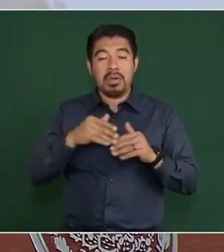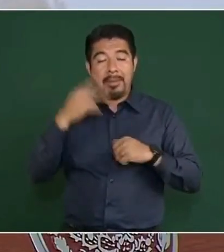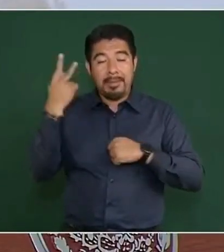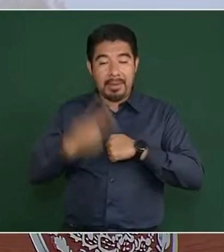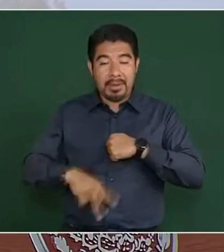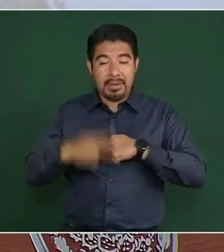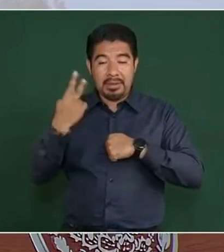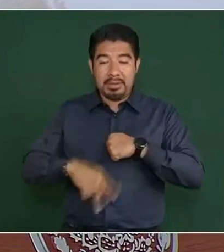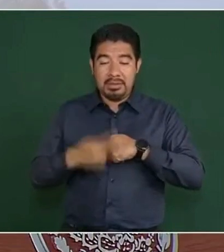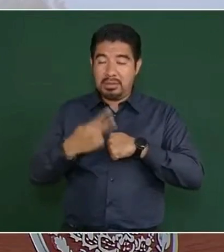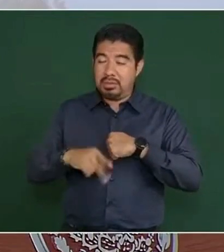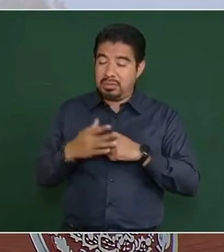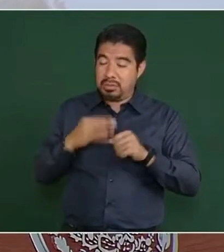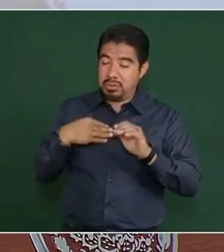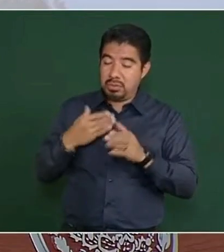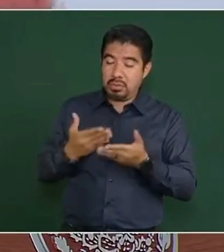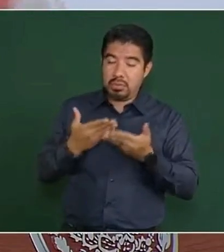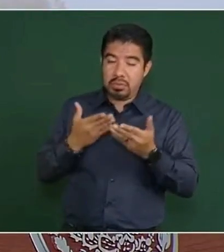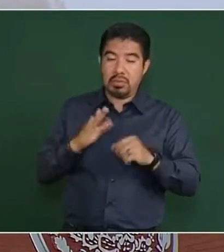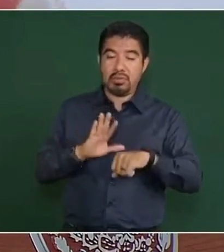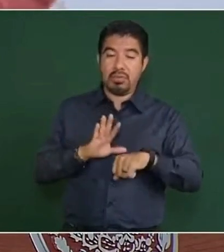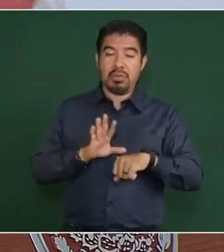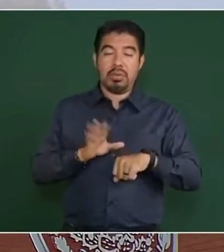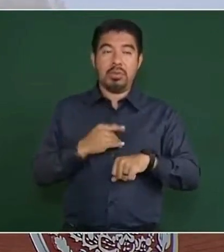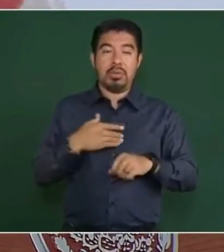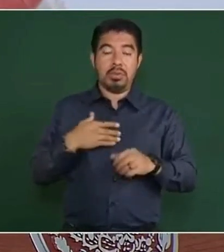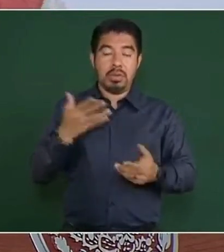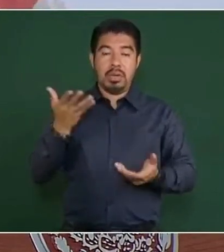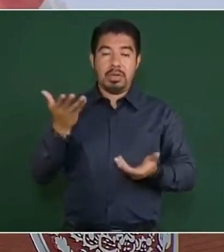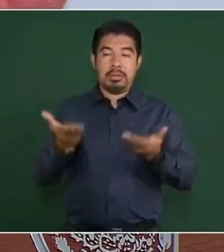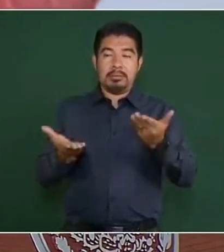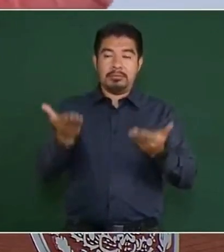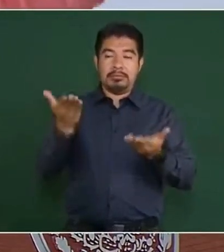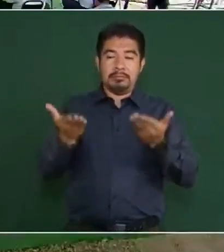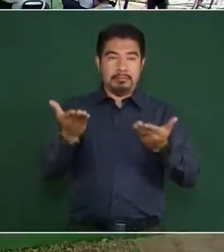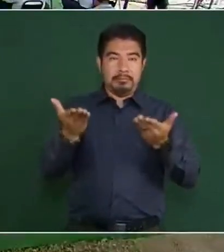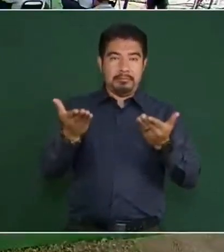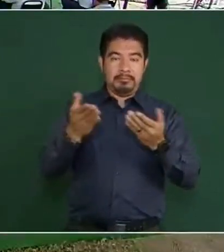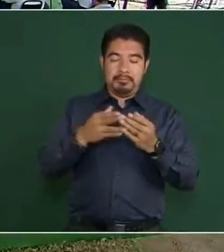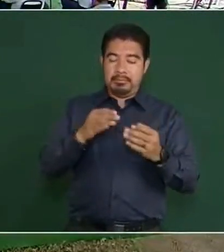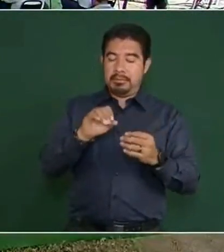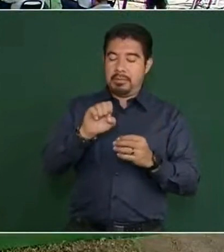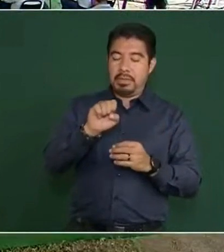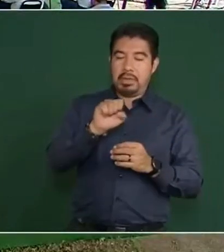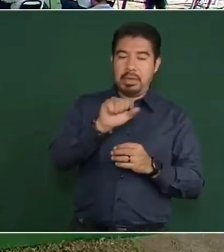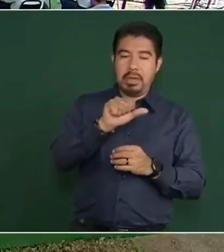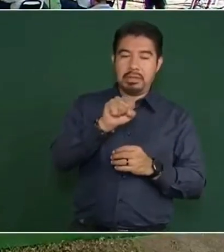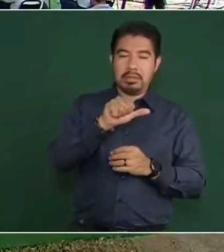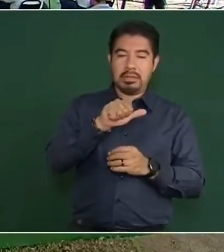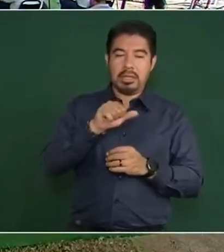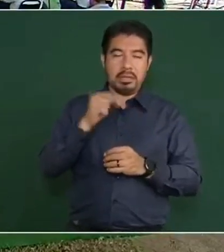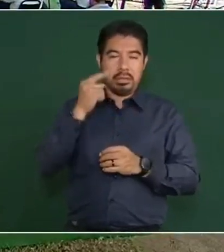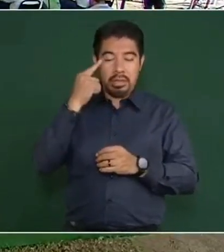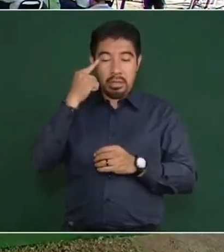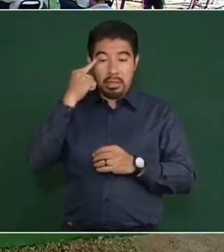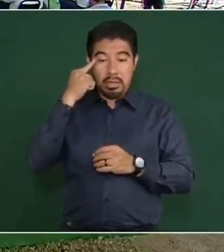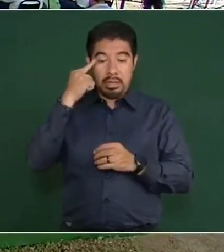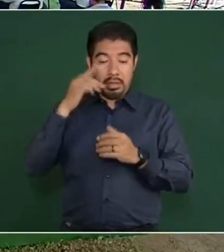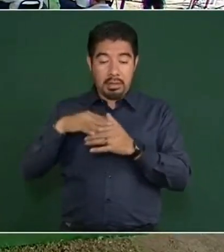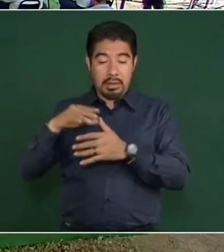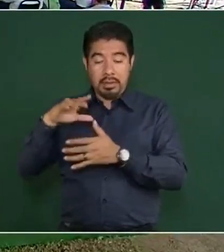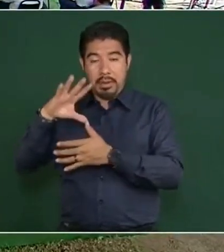riesgoso, porque ese desequilibrio comercial de Asia con América o